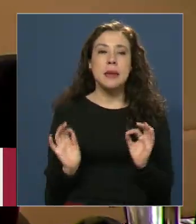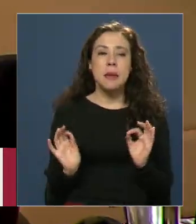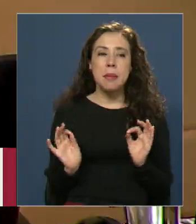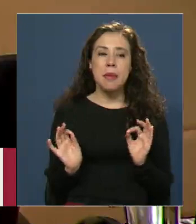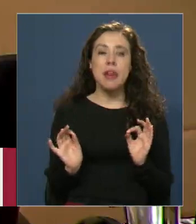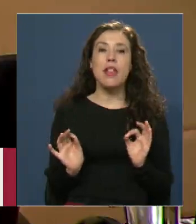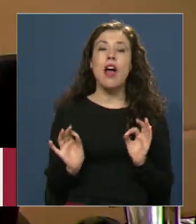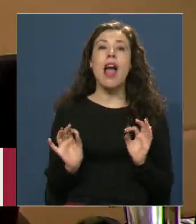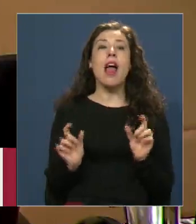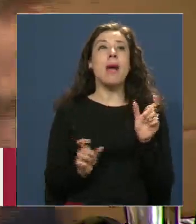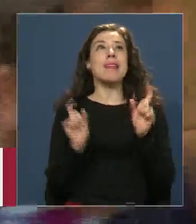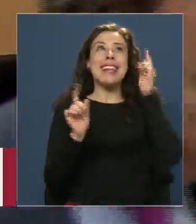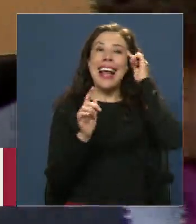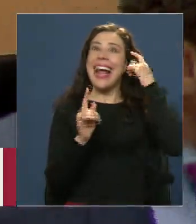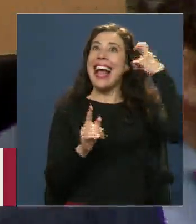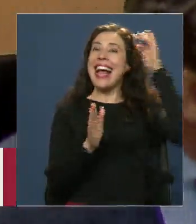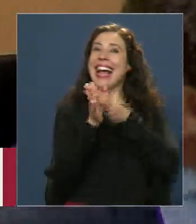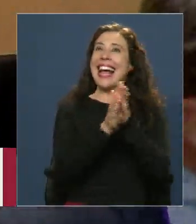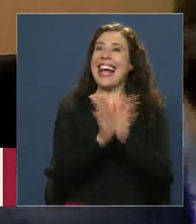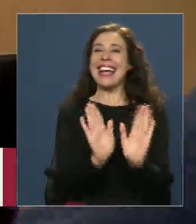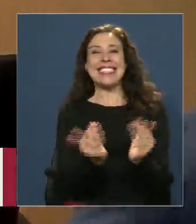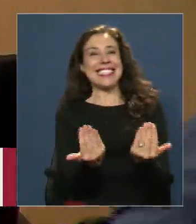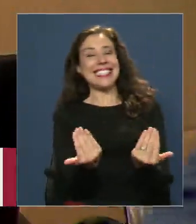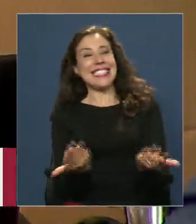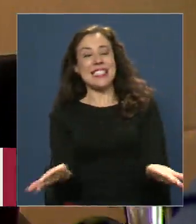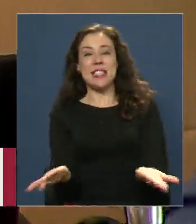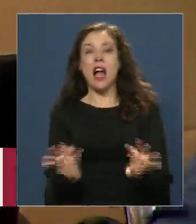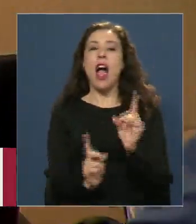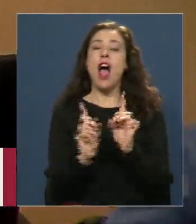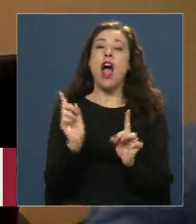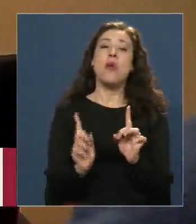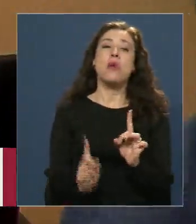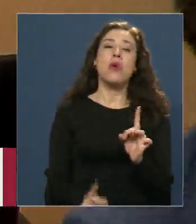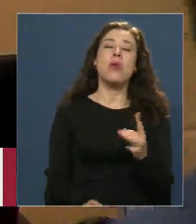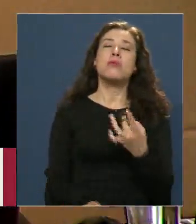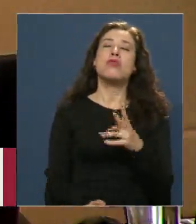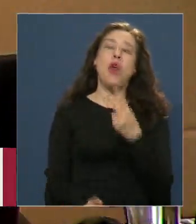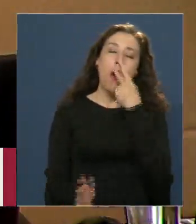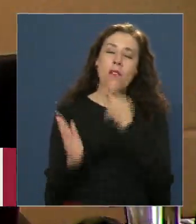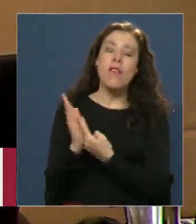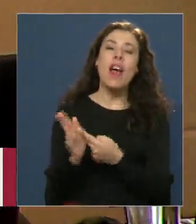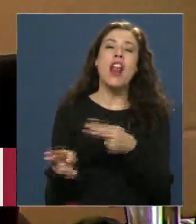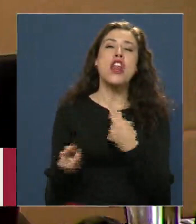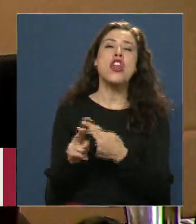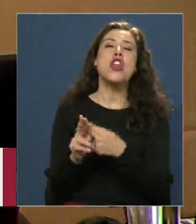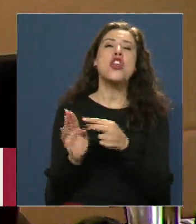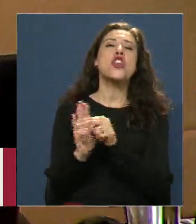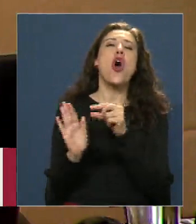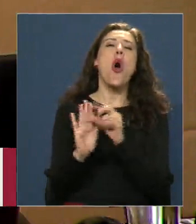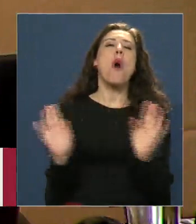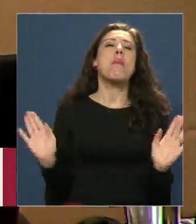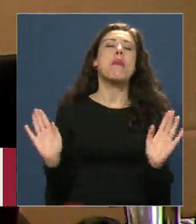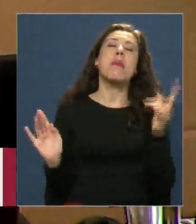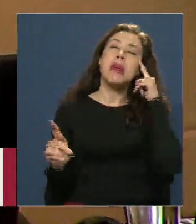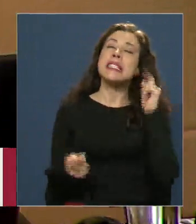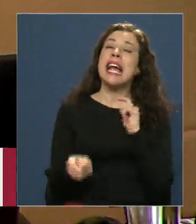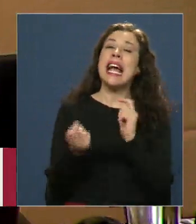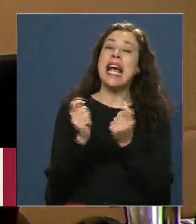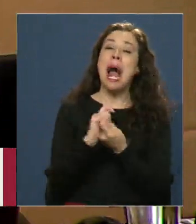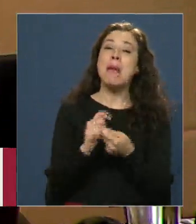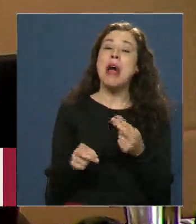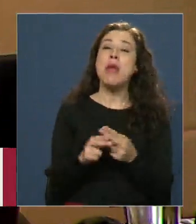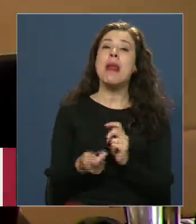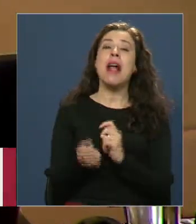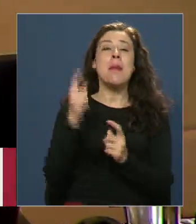grandes expectativas. Algunos se han fijado solamente en el nombre y creen que cambiando el nombre se va a cambiar la